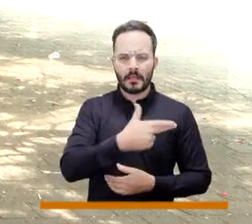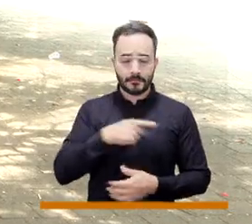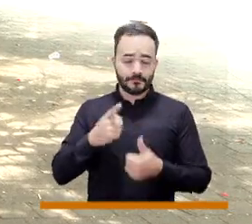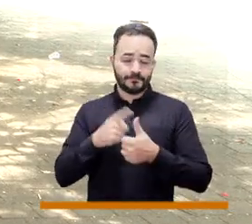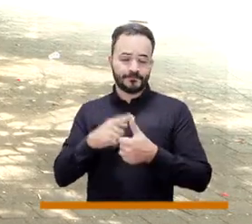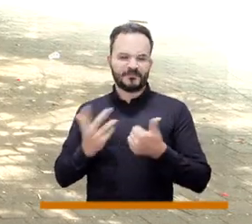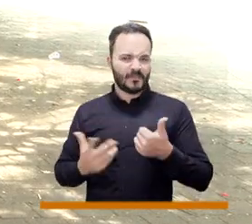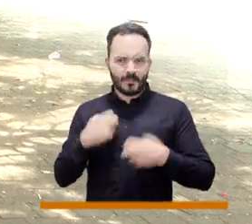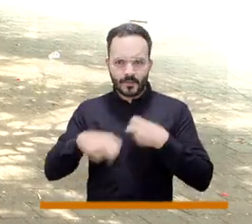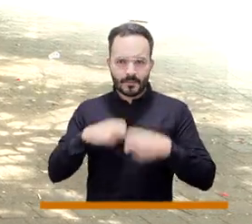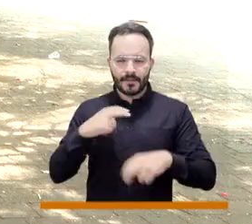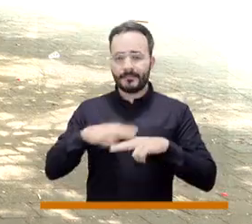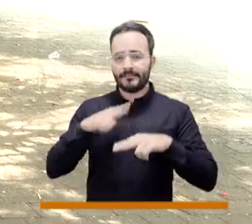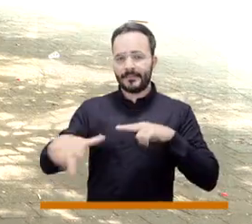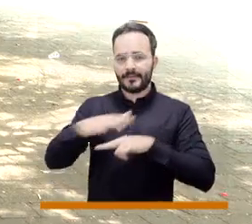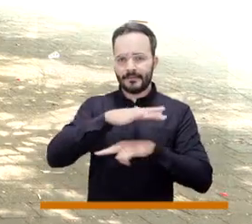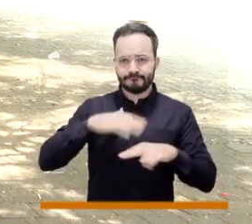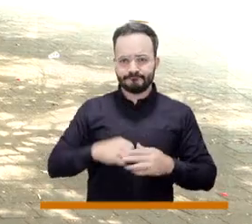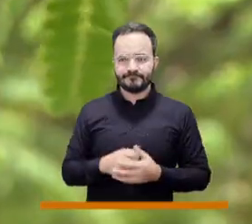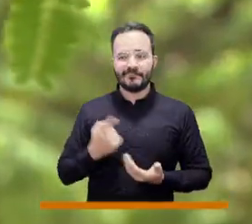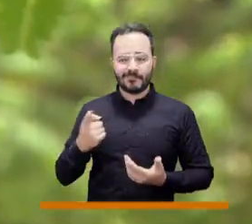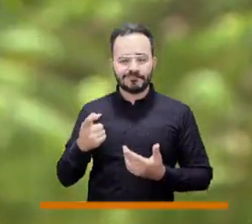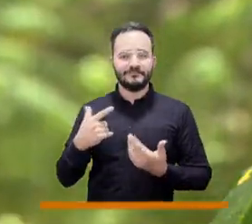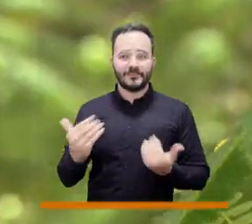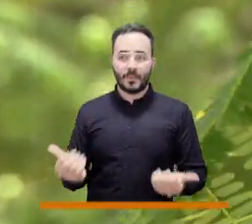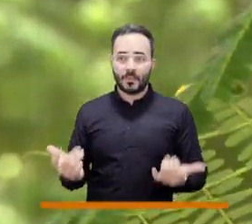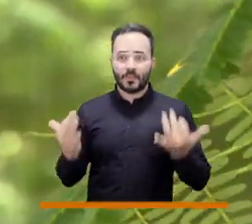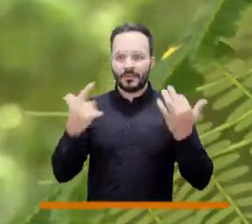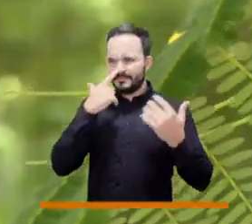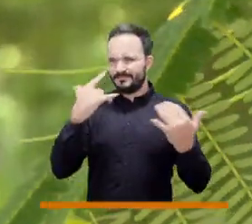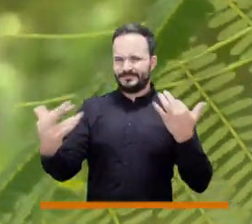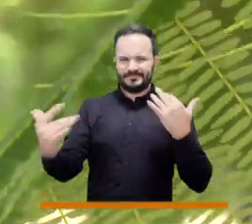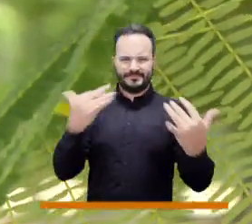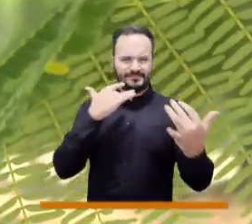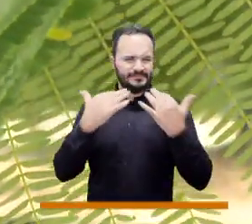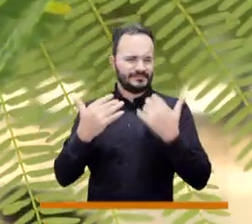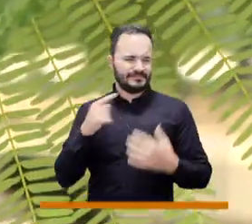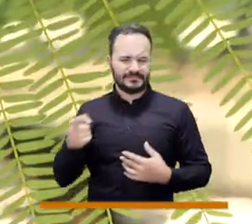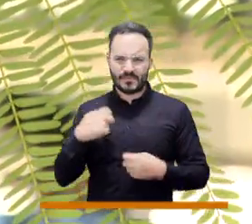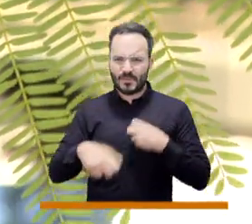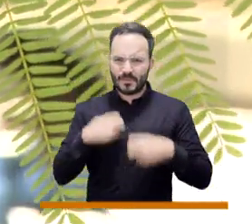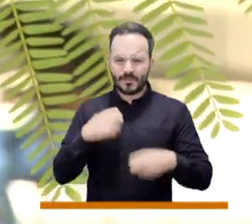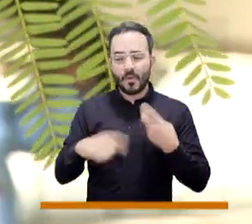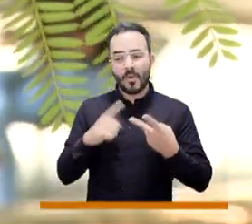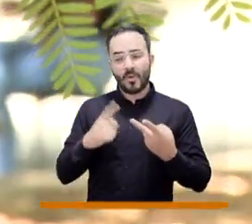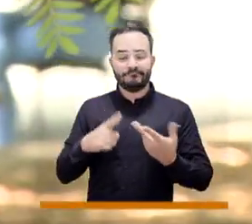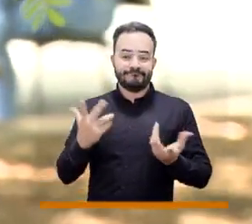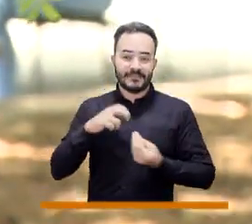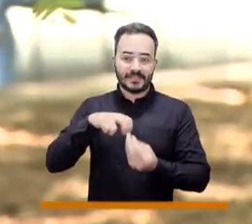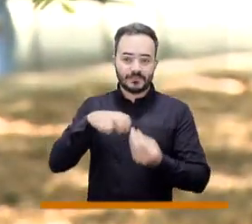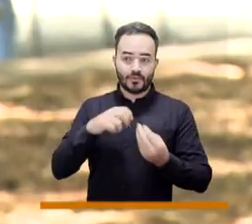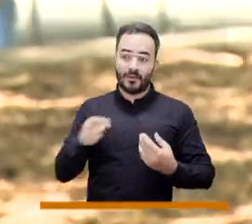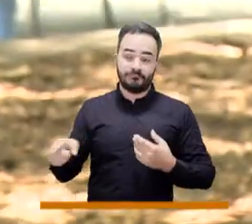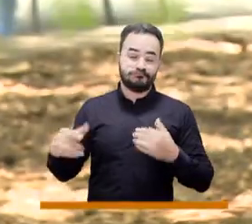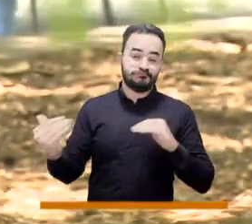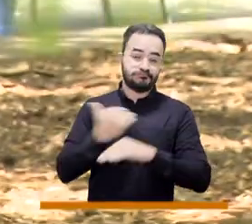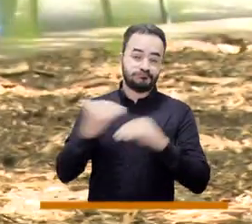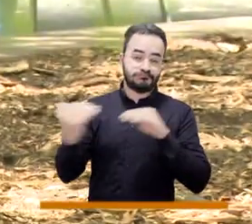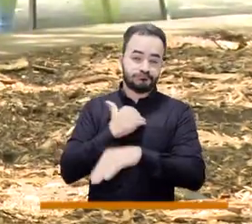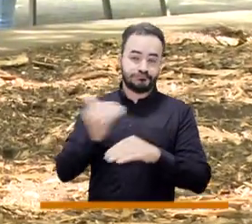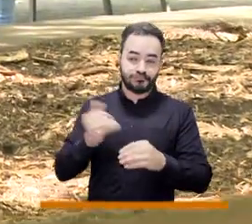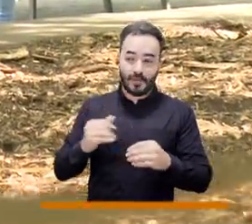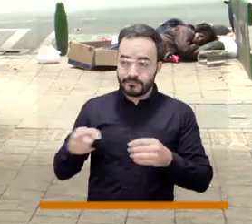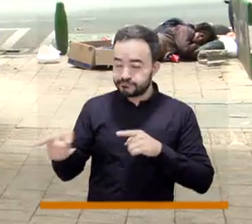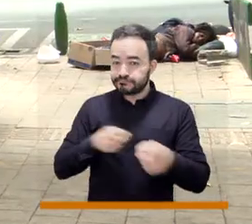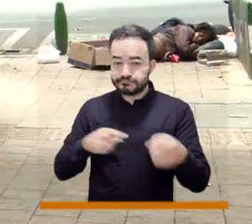afectación en este momento, por ejemplo, temas de calidad del aire. La movilidad también, que al tener un alto flujo de vehículos va generando